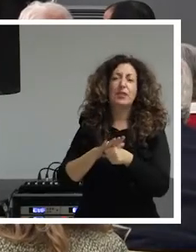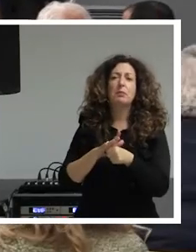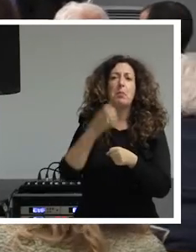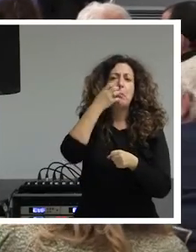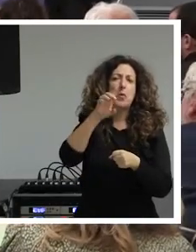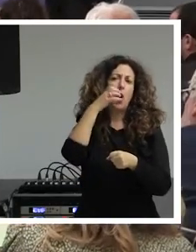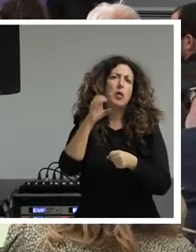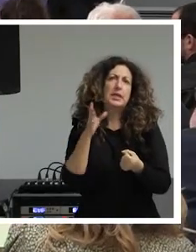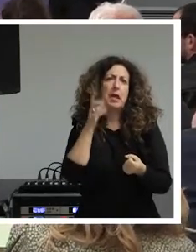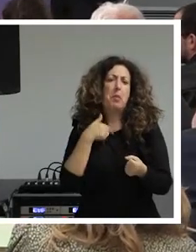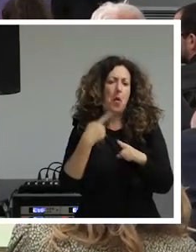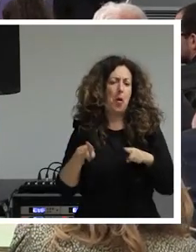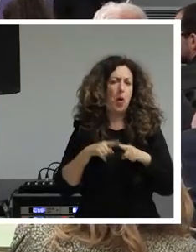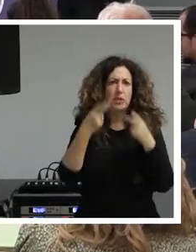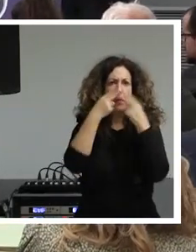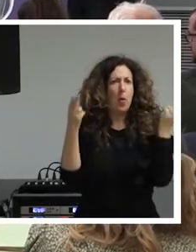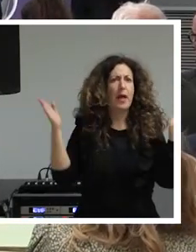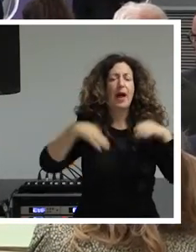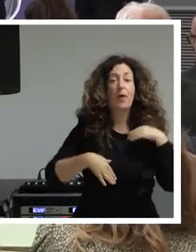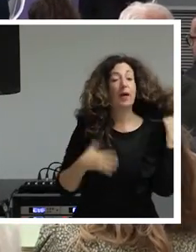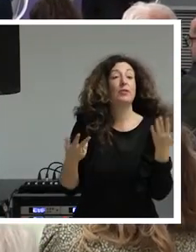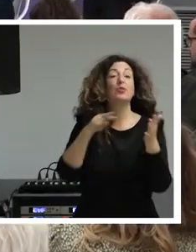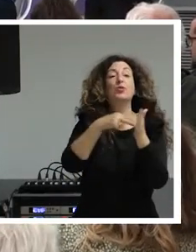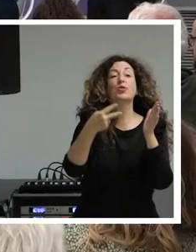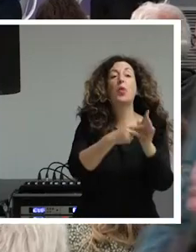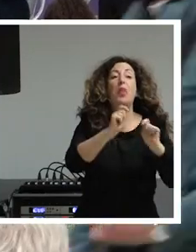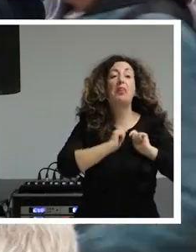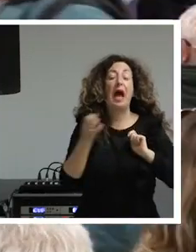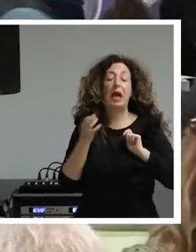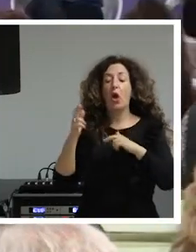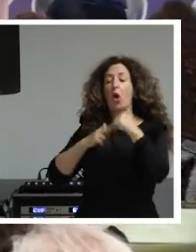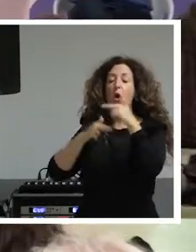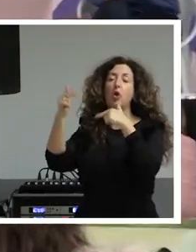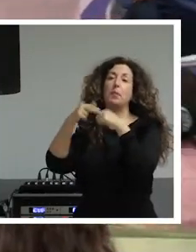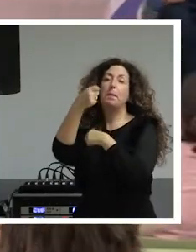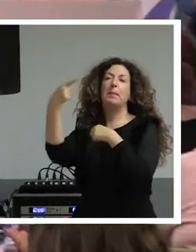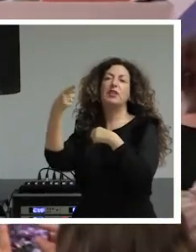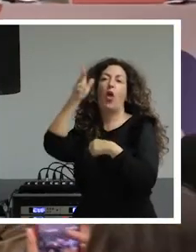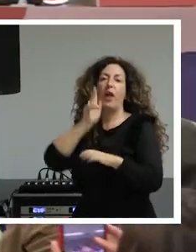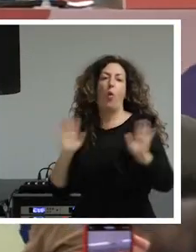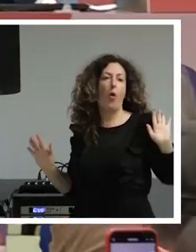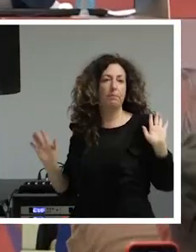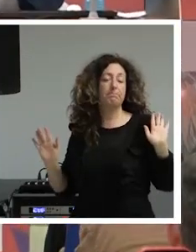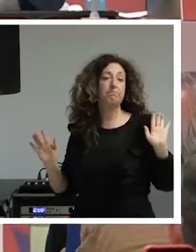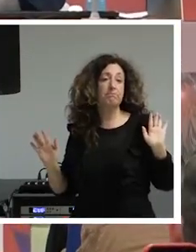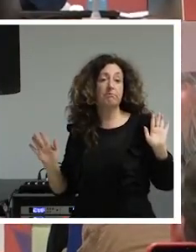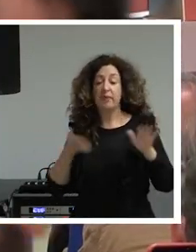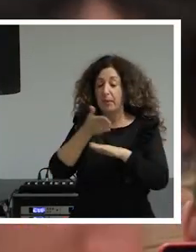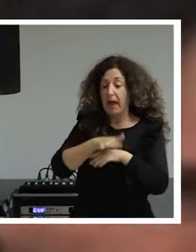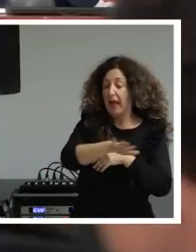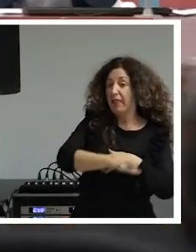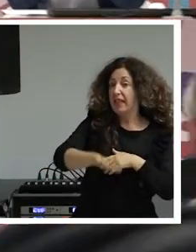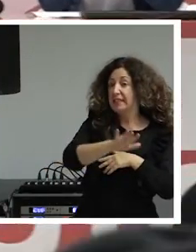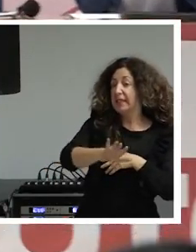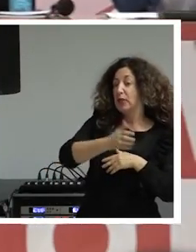bueno imaginen que ustedes son vecinos y vecinas de un Distrito que están protestando porque no tienen